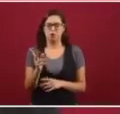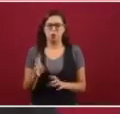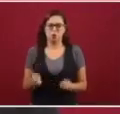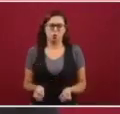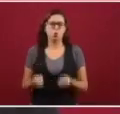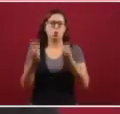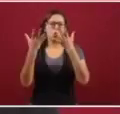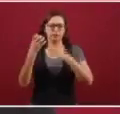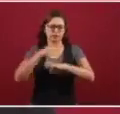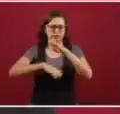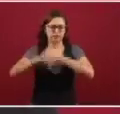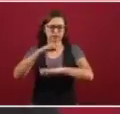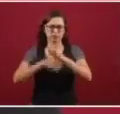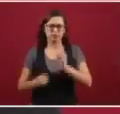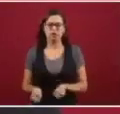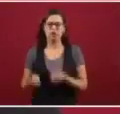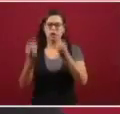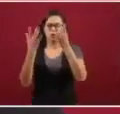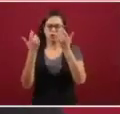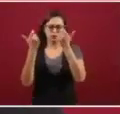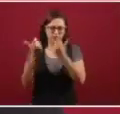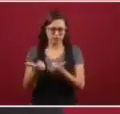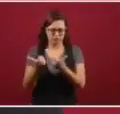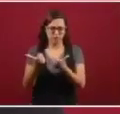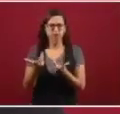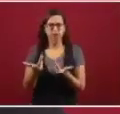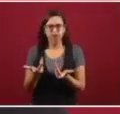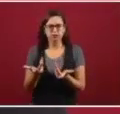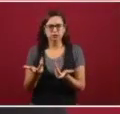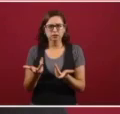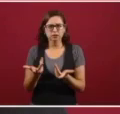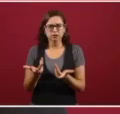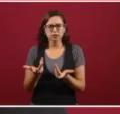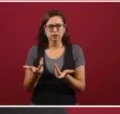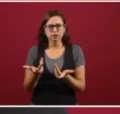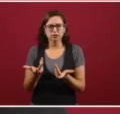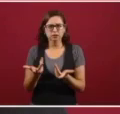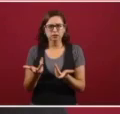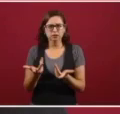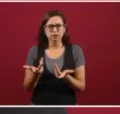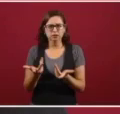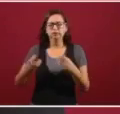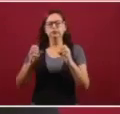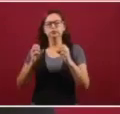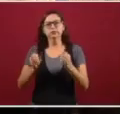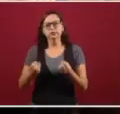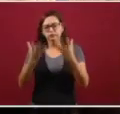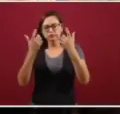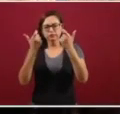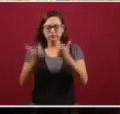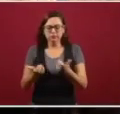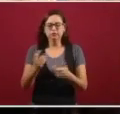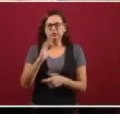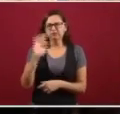cuántas empresas y qué montos, ¿no?, o cuántos usuarios y qué monto y demás. ¿Cuándo